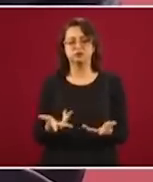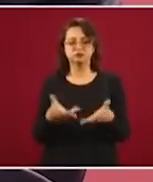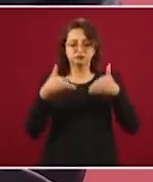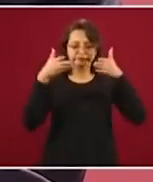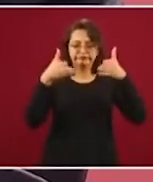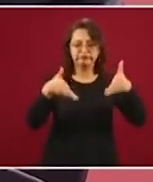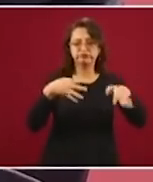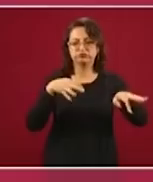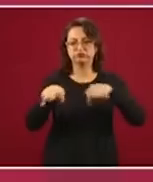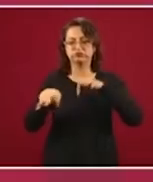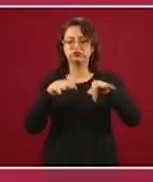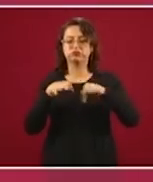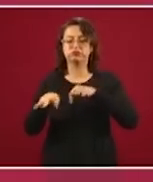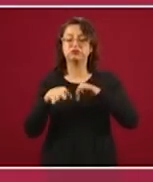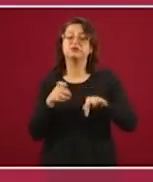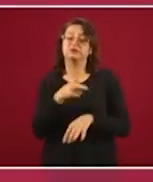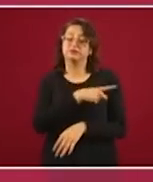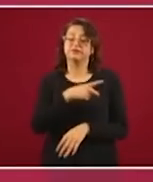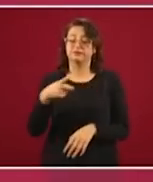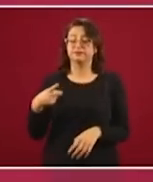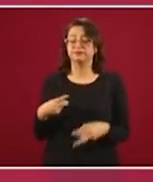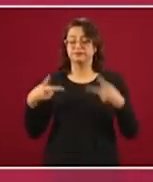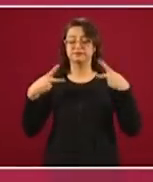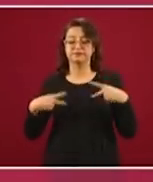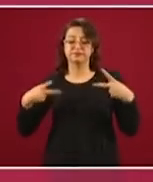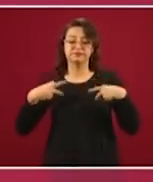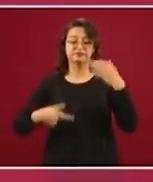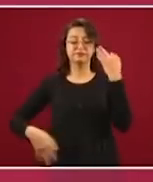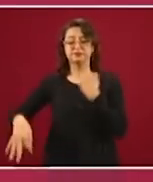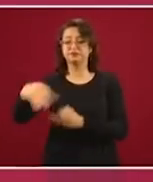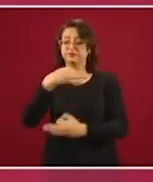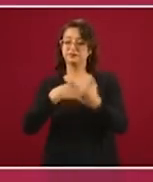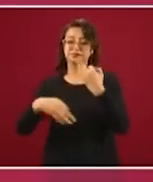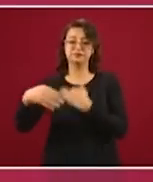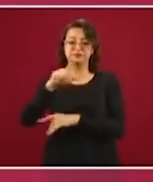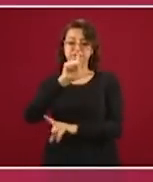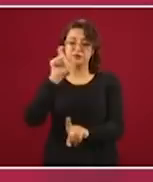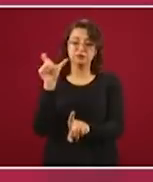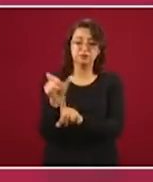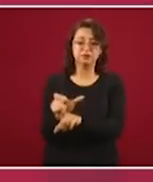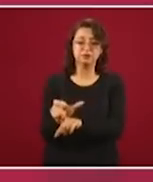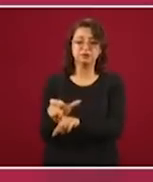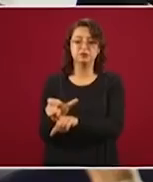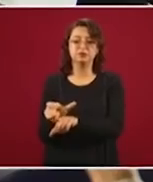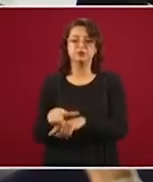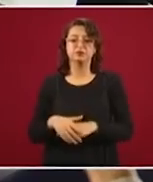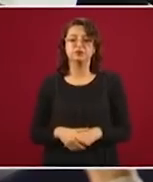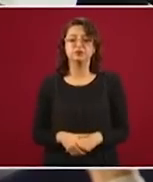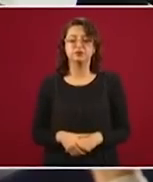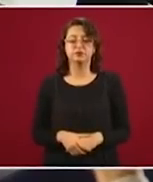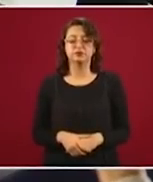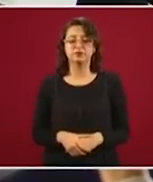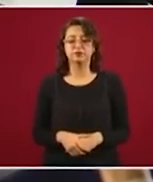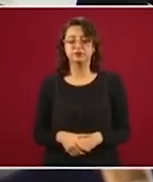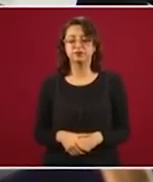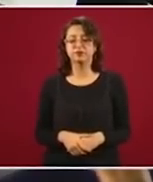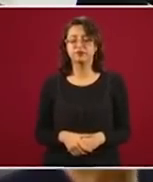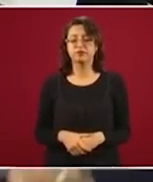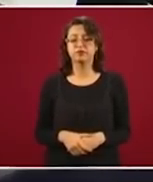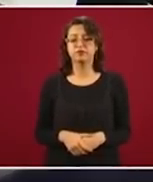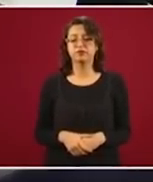entonces, protegiendo a todos los ciudadanos y a los